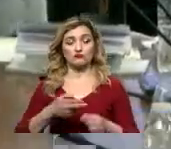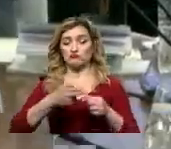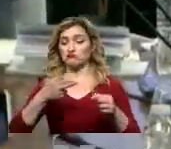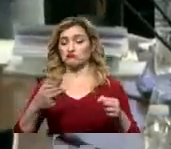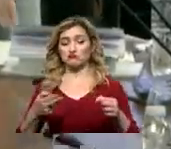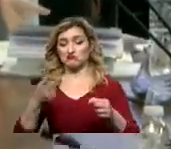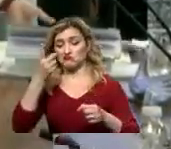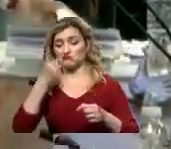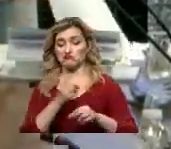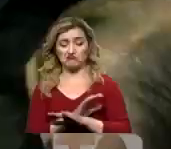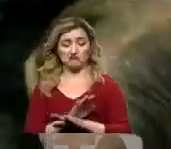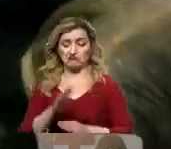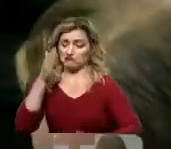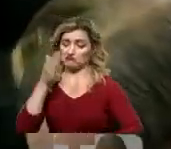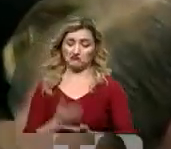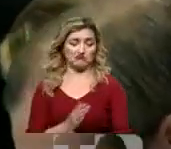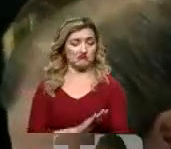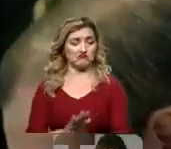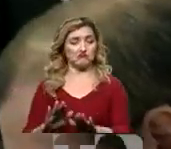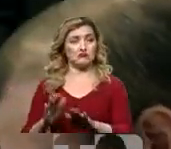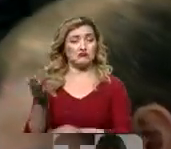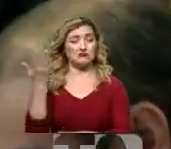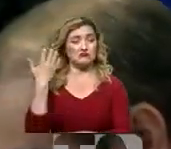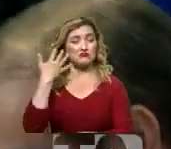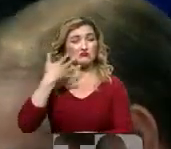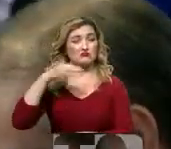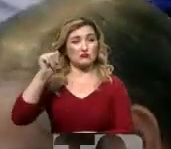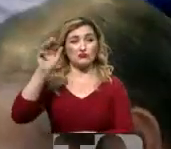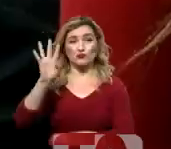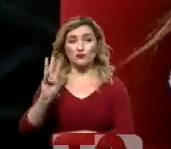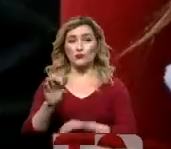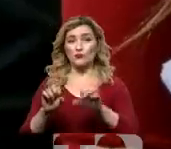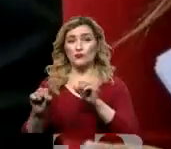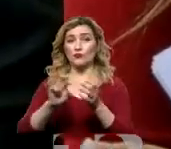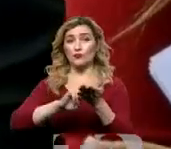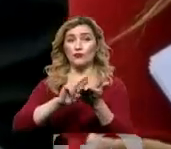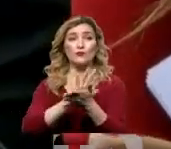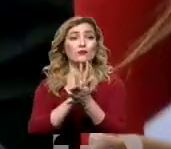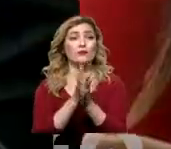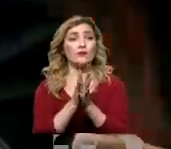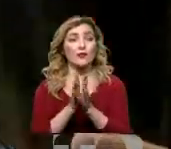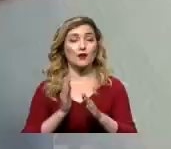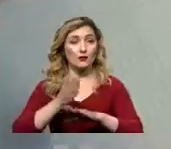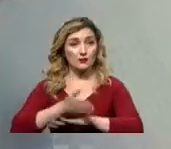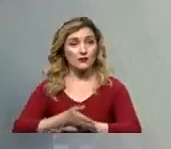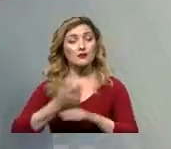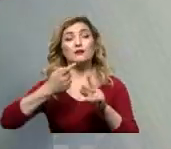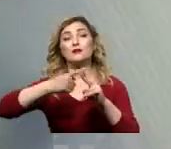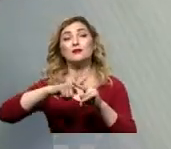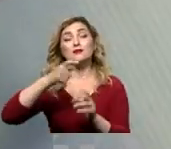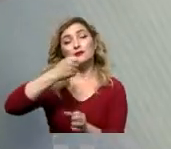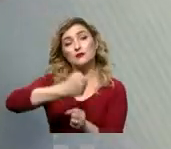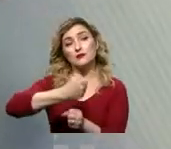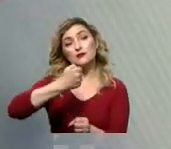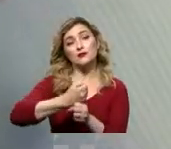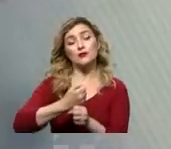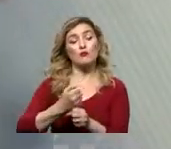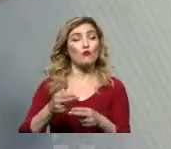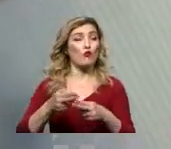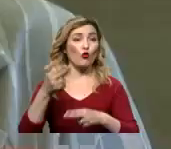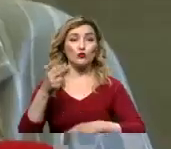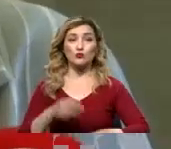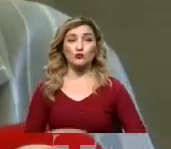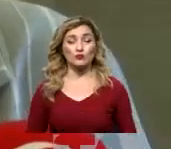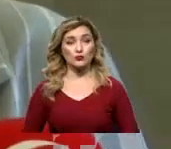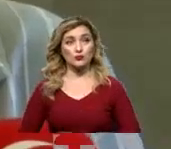Comisión de los Derechos de los Trabajadores no sesiona desde el pasado 16 de mayo, pero tras este anuncio dicen que empezarán a trabajar lo más pronto